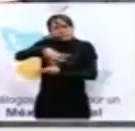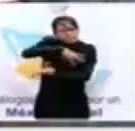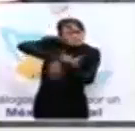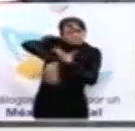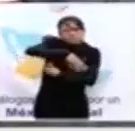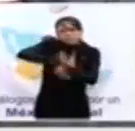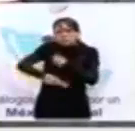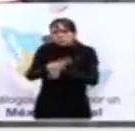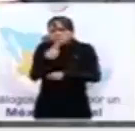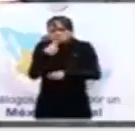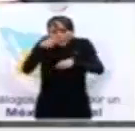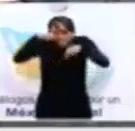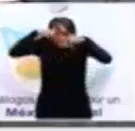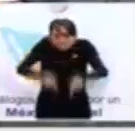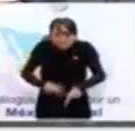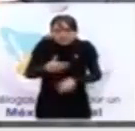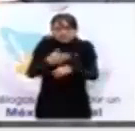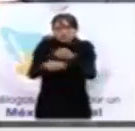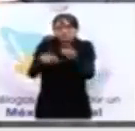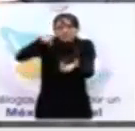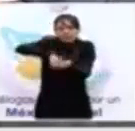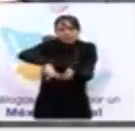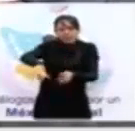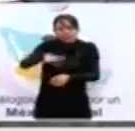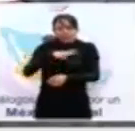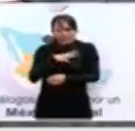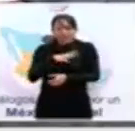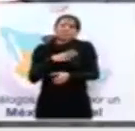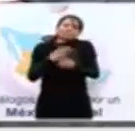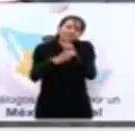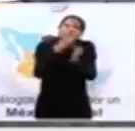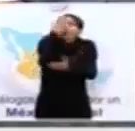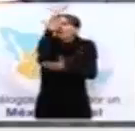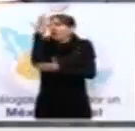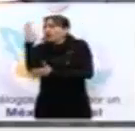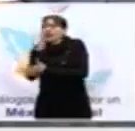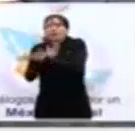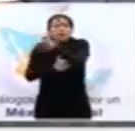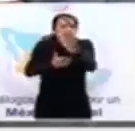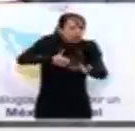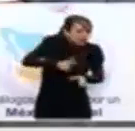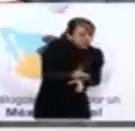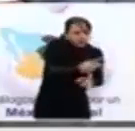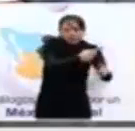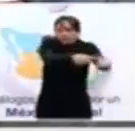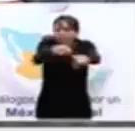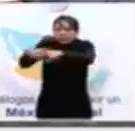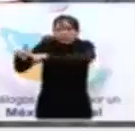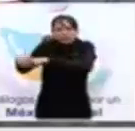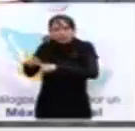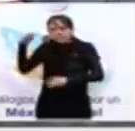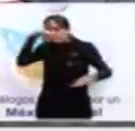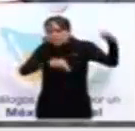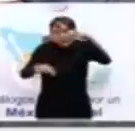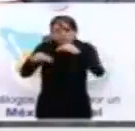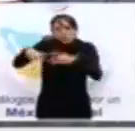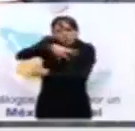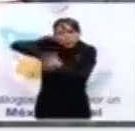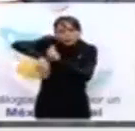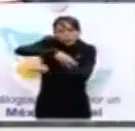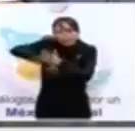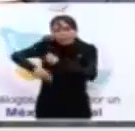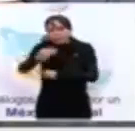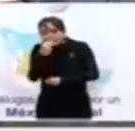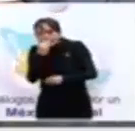están más próximos a los recursos naturales básicos son esa población rural. La población rural tiene en sus manos y en su